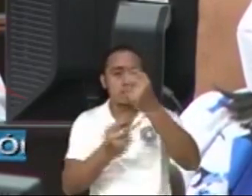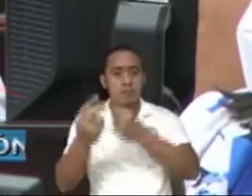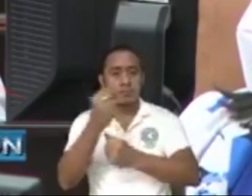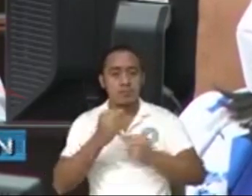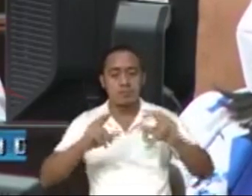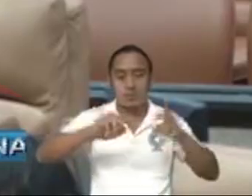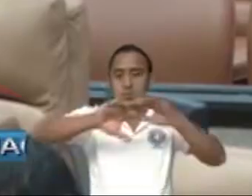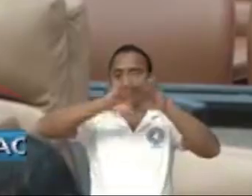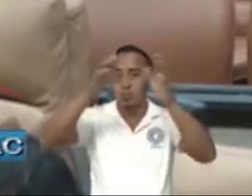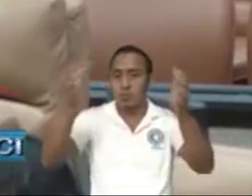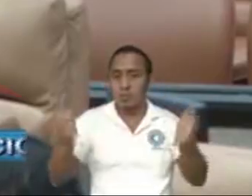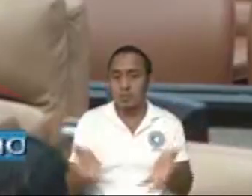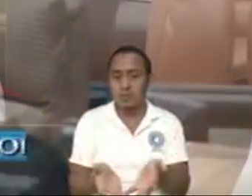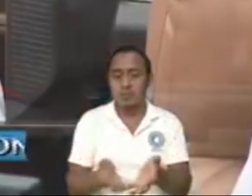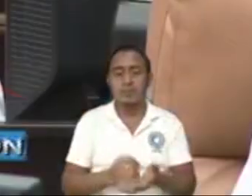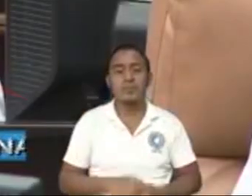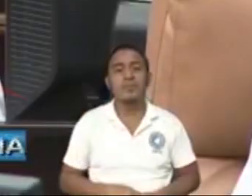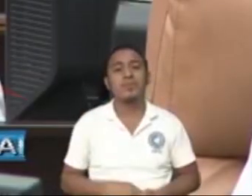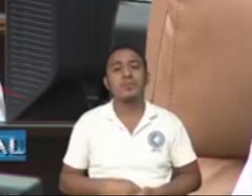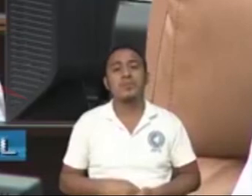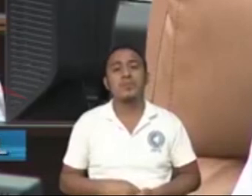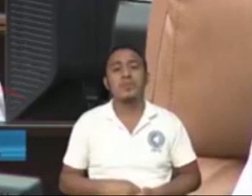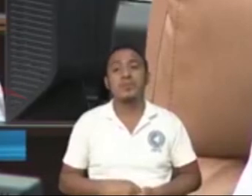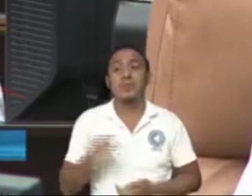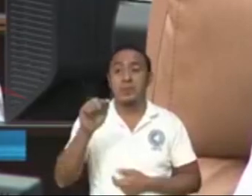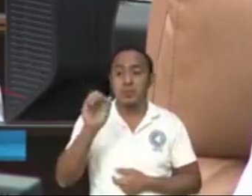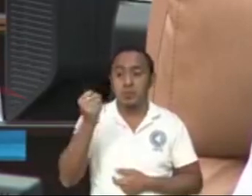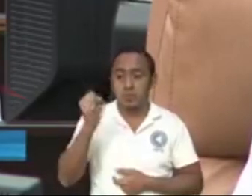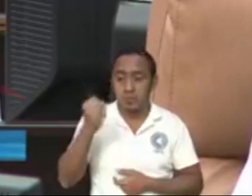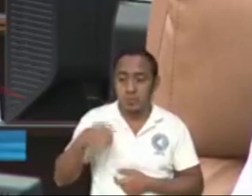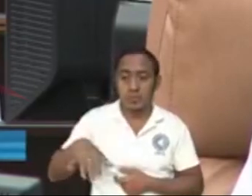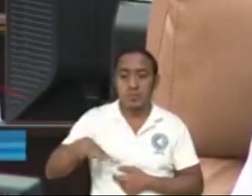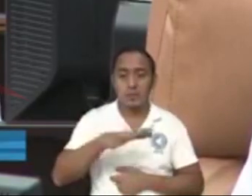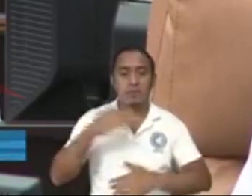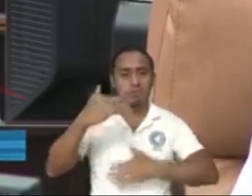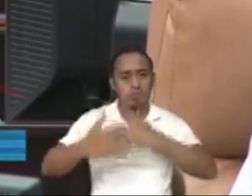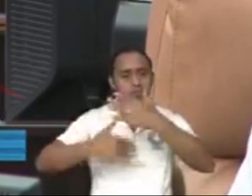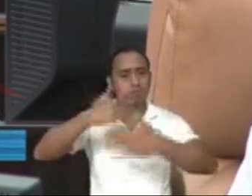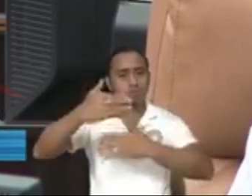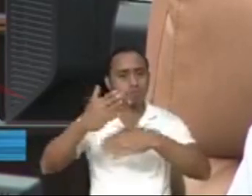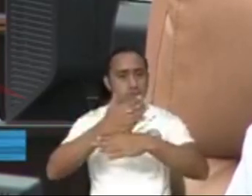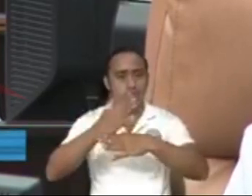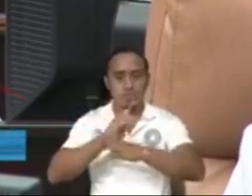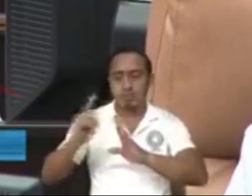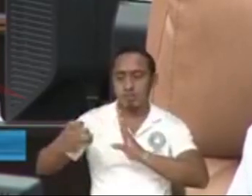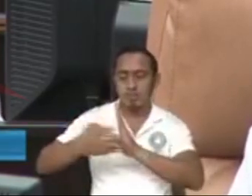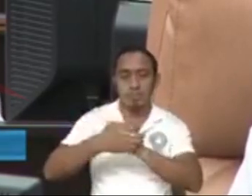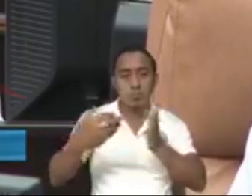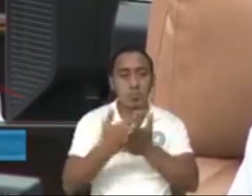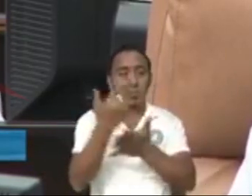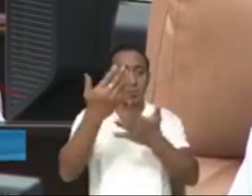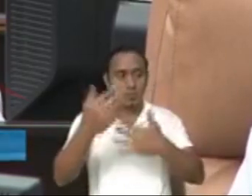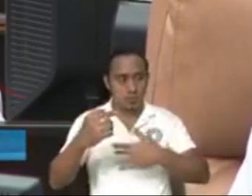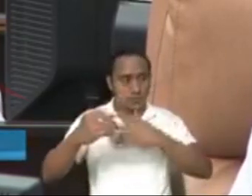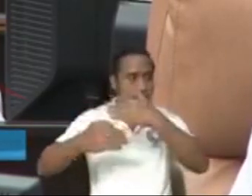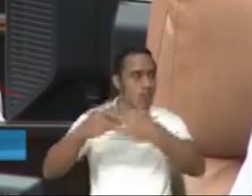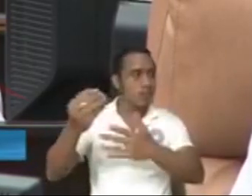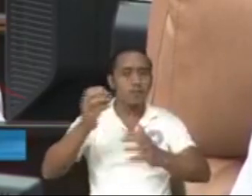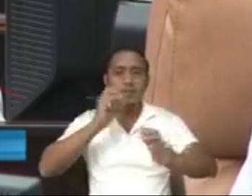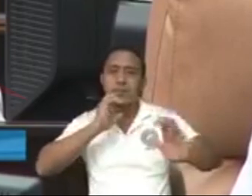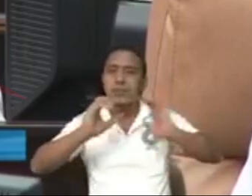nuestra Nicaragua. En una sociedad donde los avances de las tecnologías, de la información y la